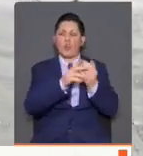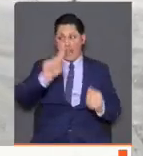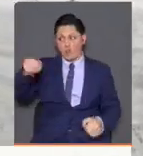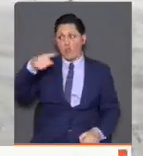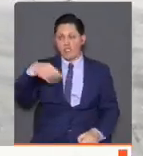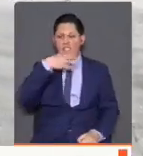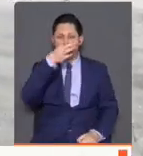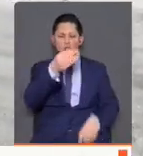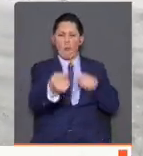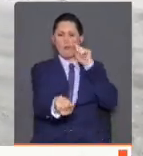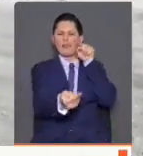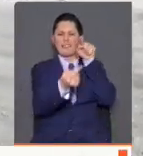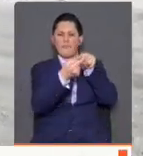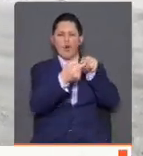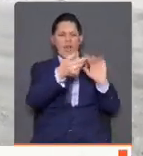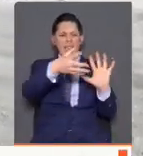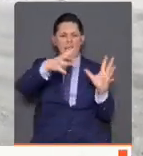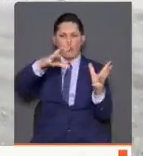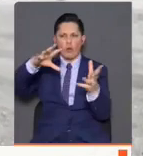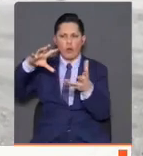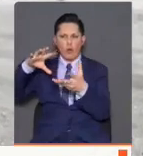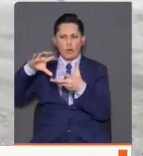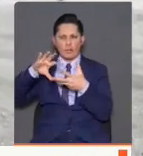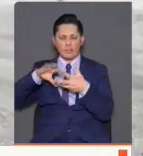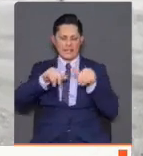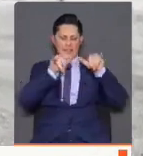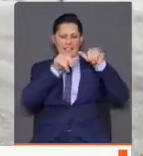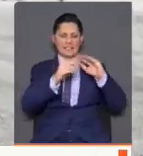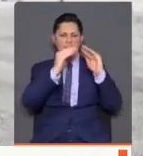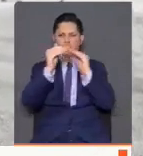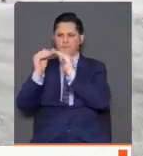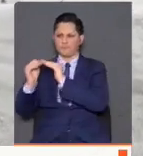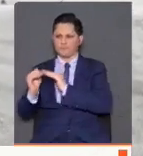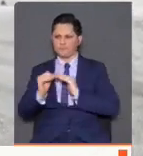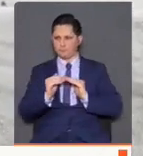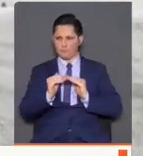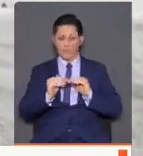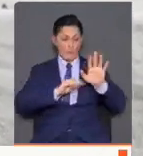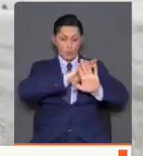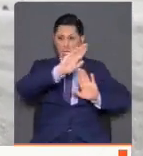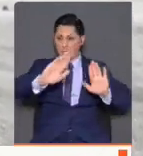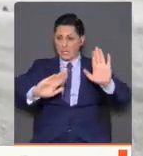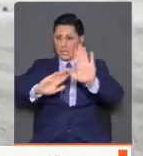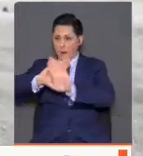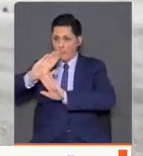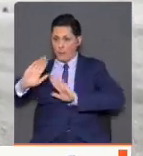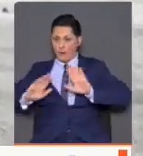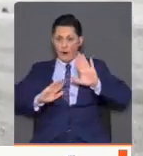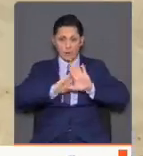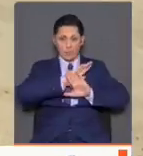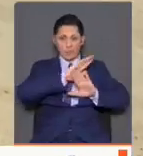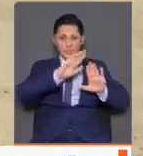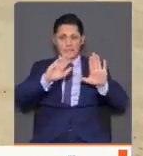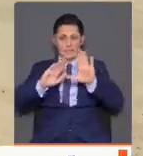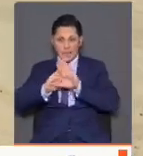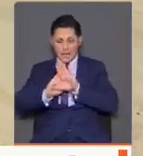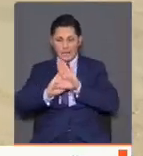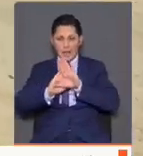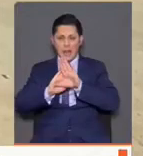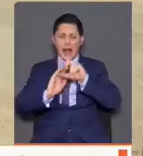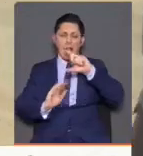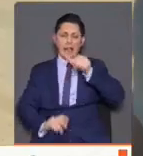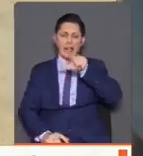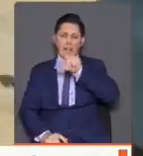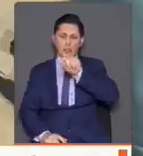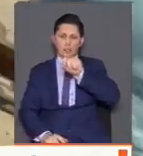para utilizar estas propiedades que ellos están ocupando para poder proteger justamente al gallotín chico, cosa que yo sé que no es así. Y esto es lo